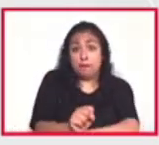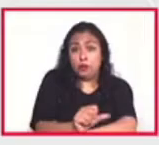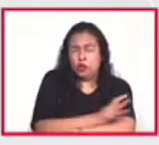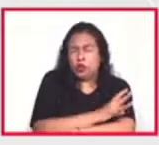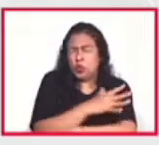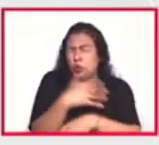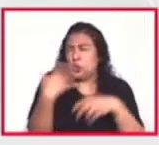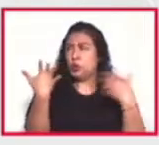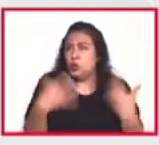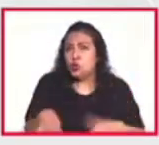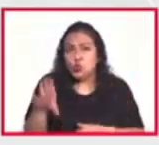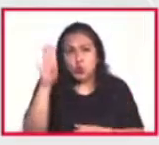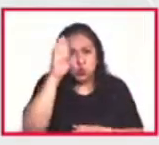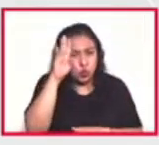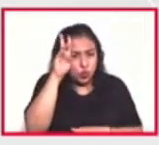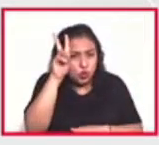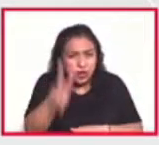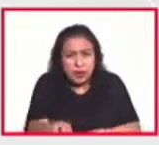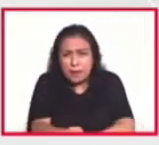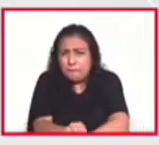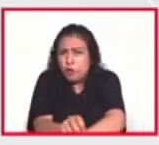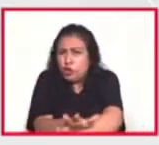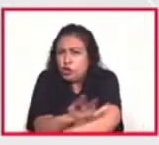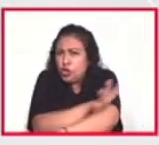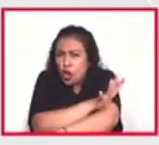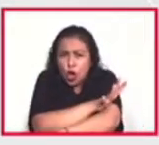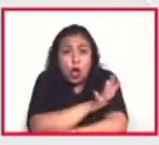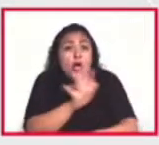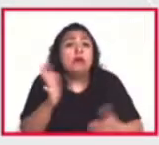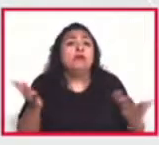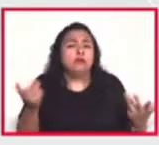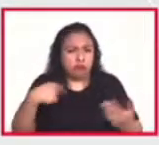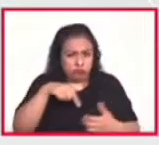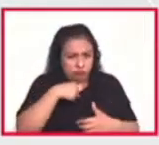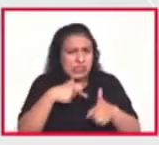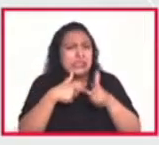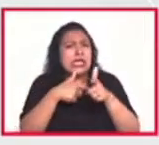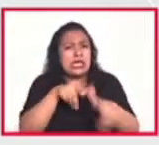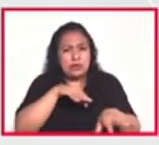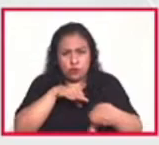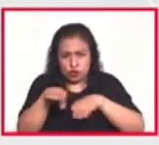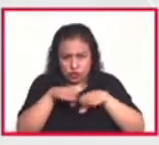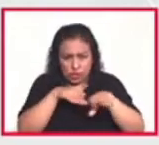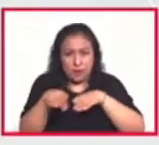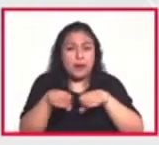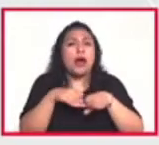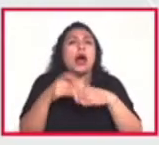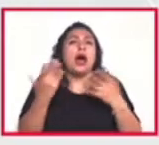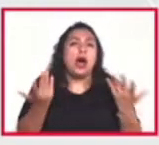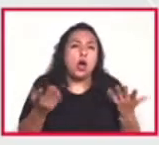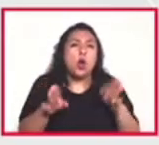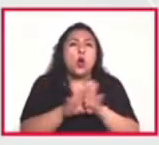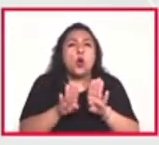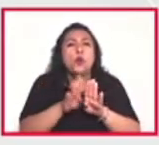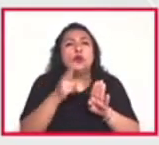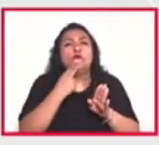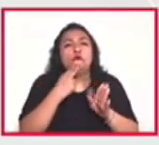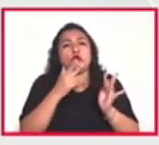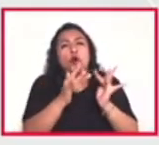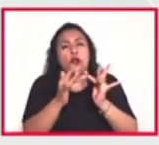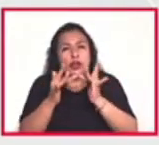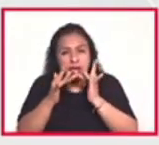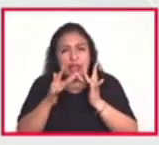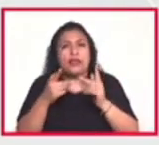infinita, de verdad, porque aunque hemos seguido trabajando por medio de las redes, hemos seguido